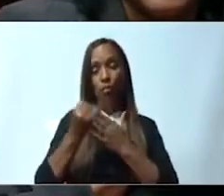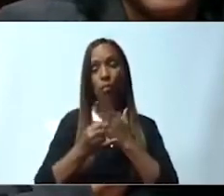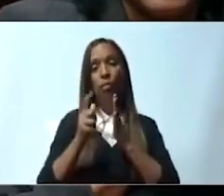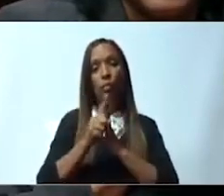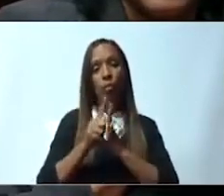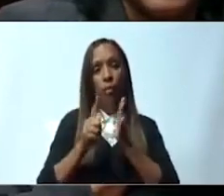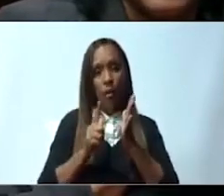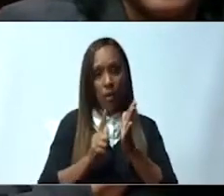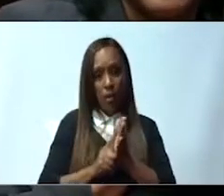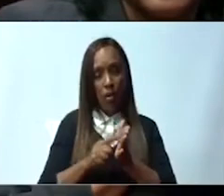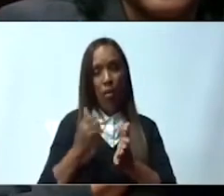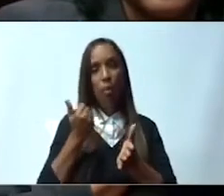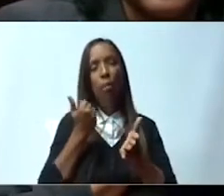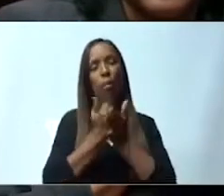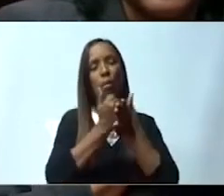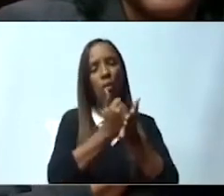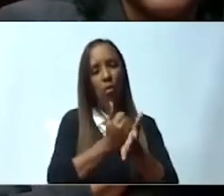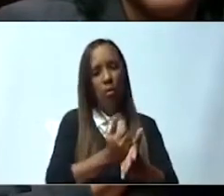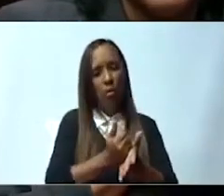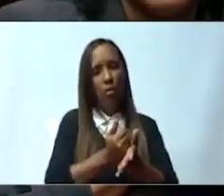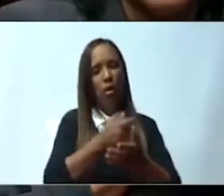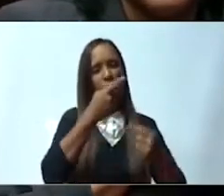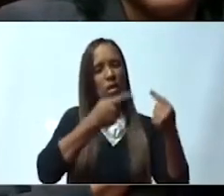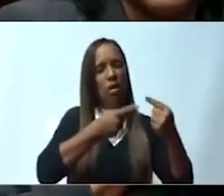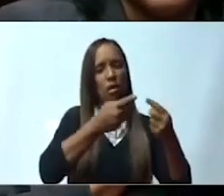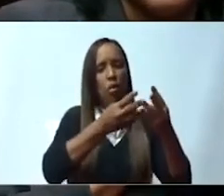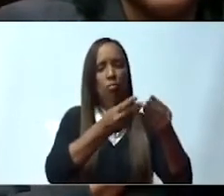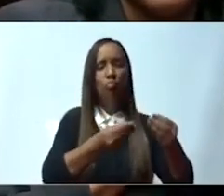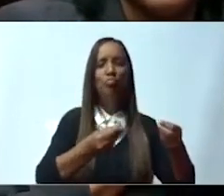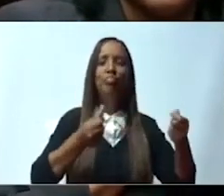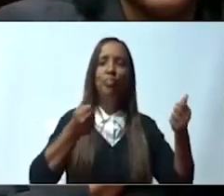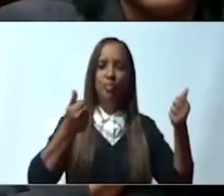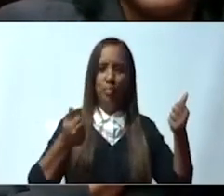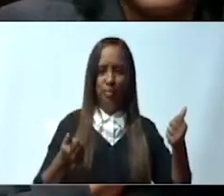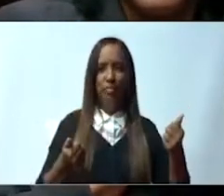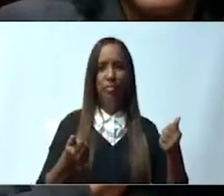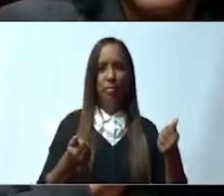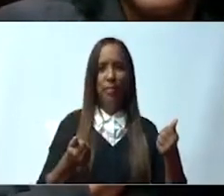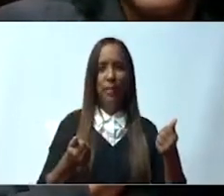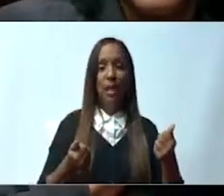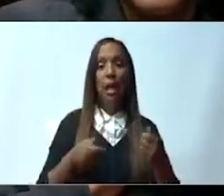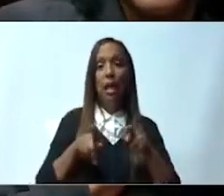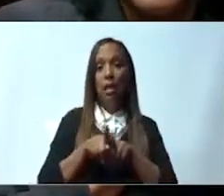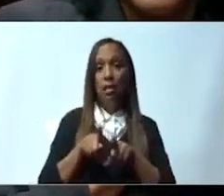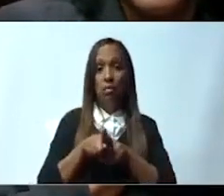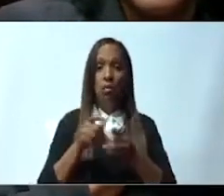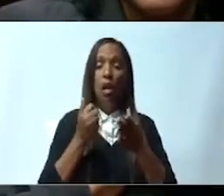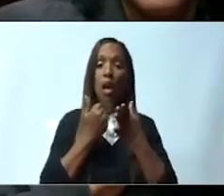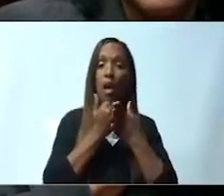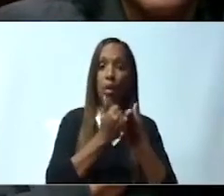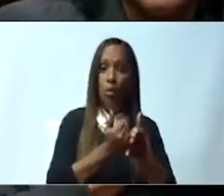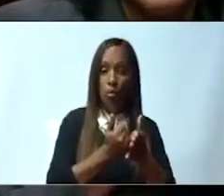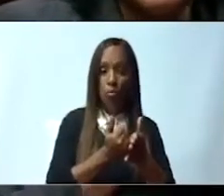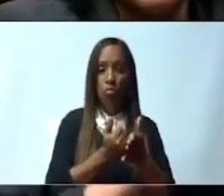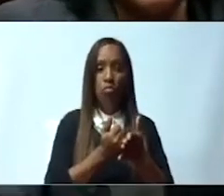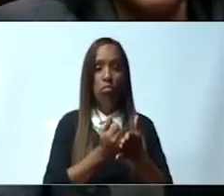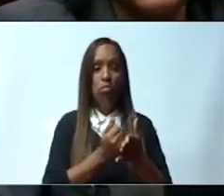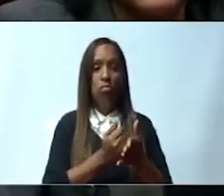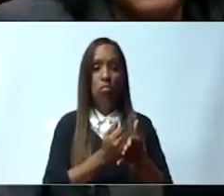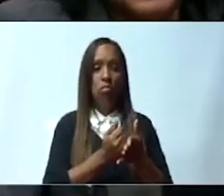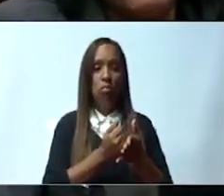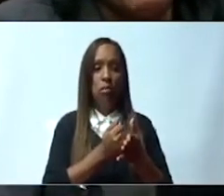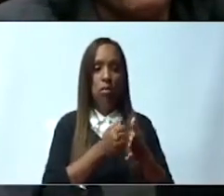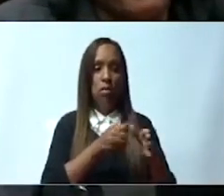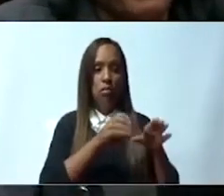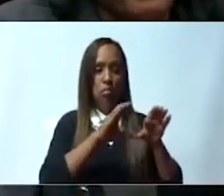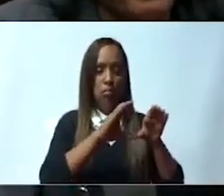resolver también la rapidez de entendernos y colaborar